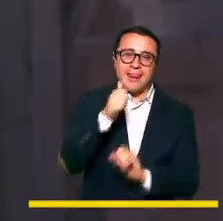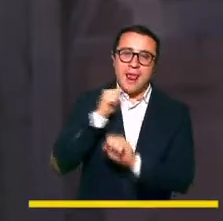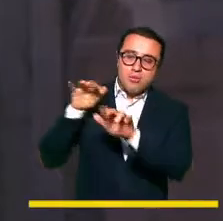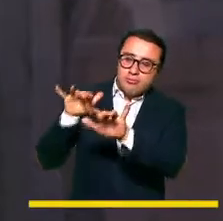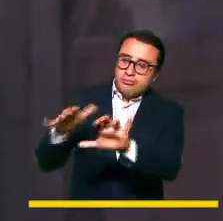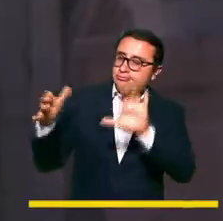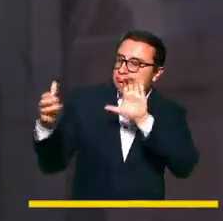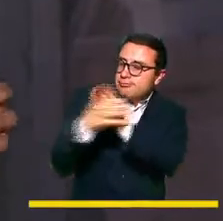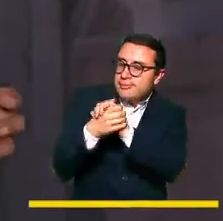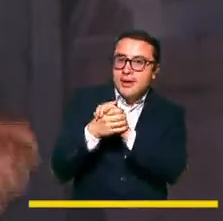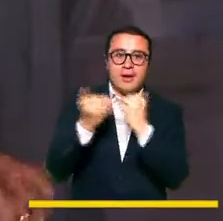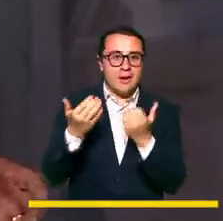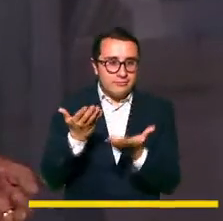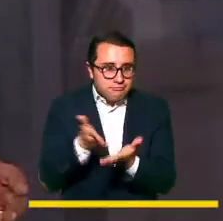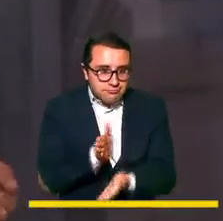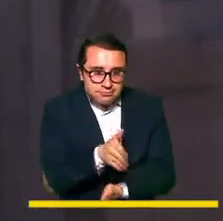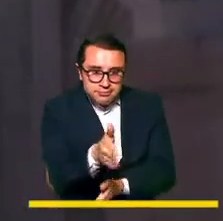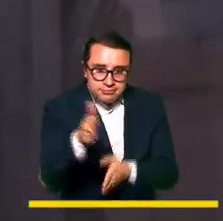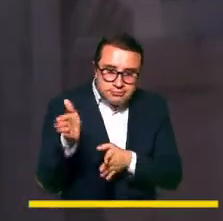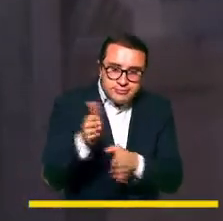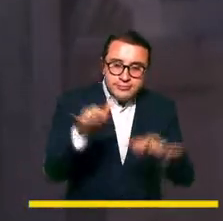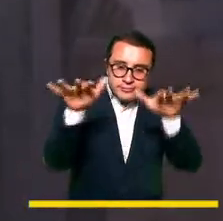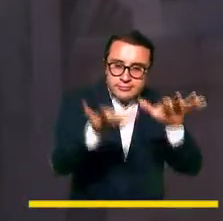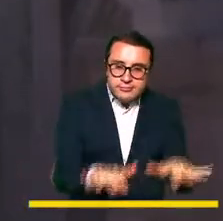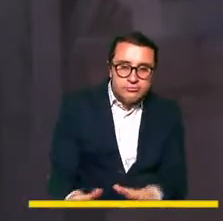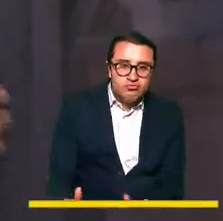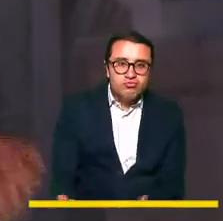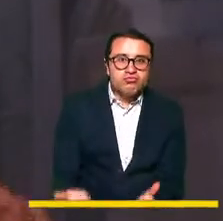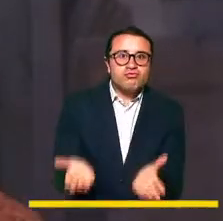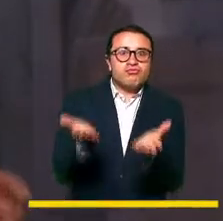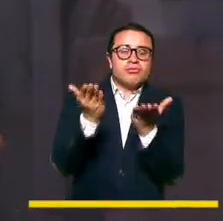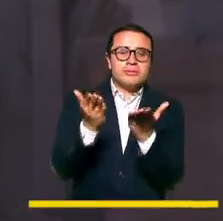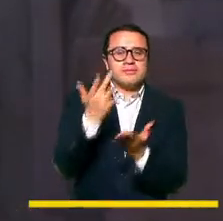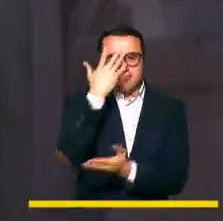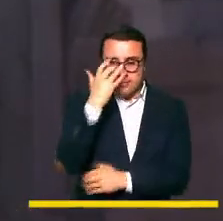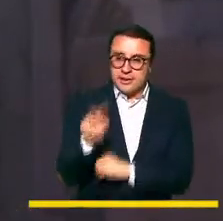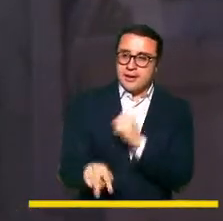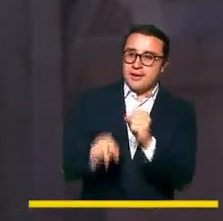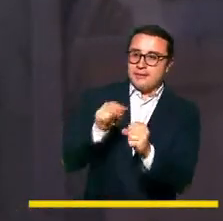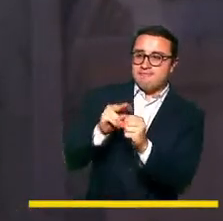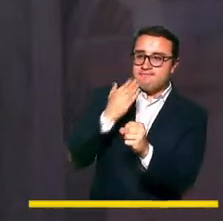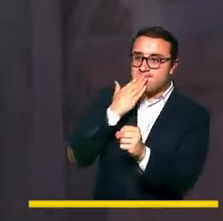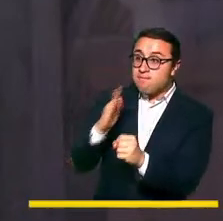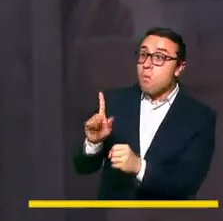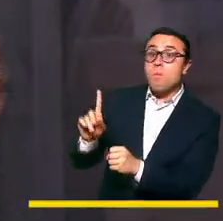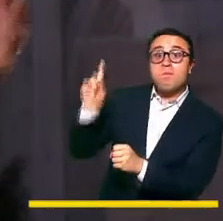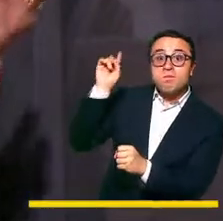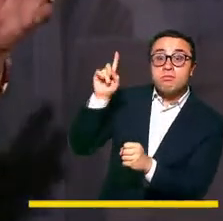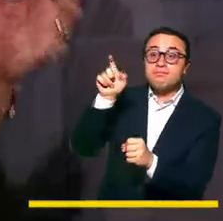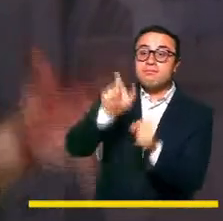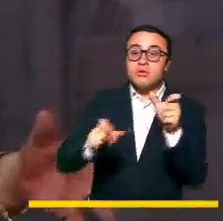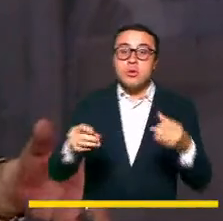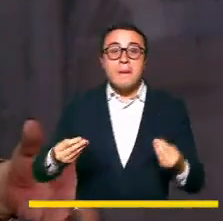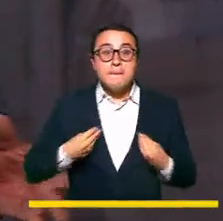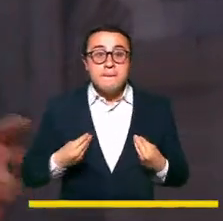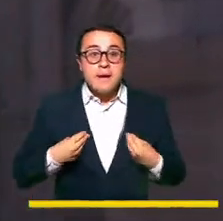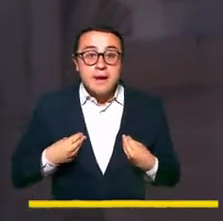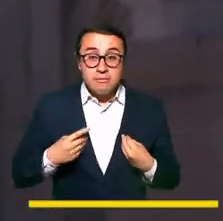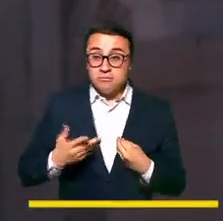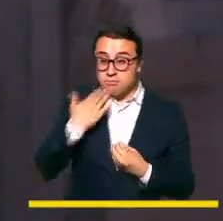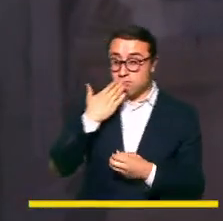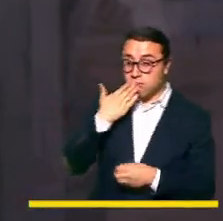un desarrollo, porque entonces el habitante aquí, el indígena atrás, era agricultor y